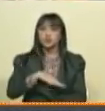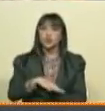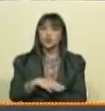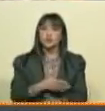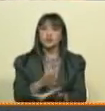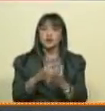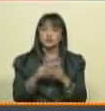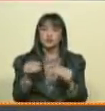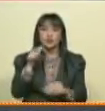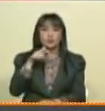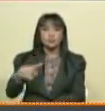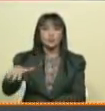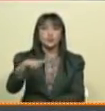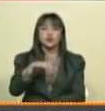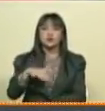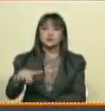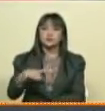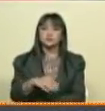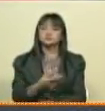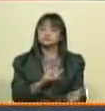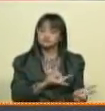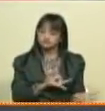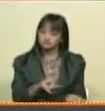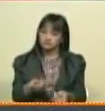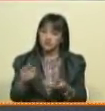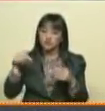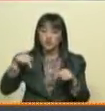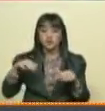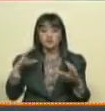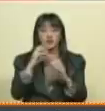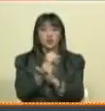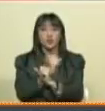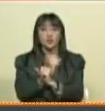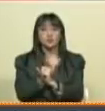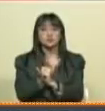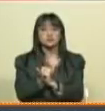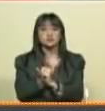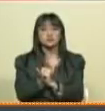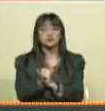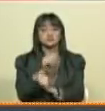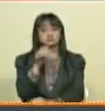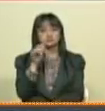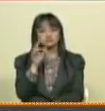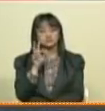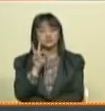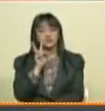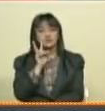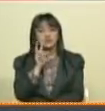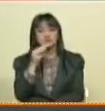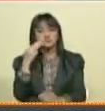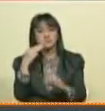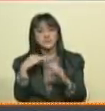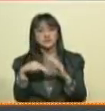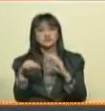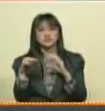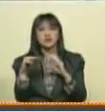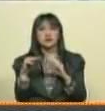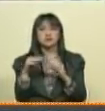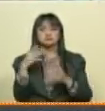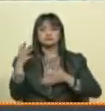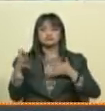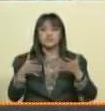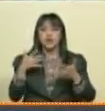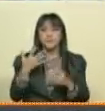todo un pueblo. Por eso invito a esta noche a sintonizar el mensaje del